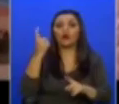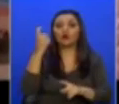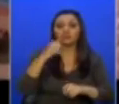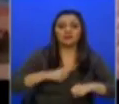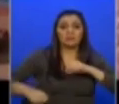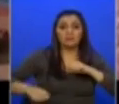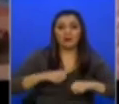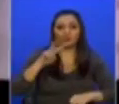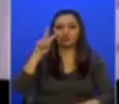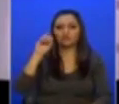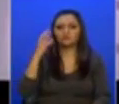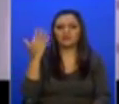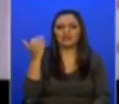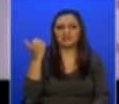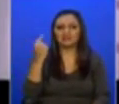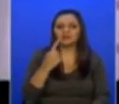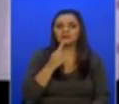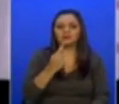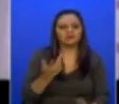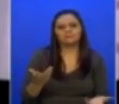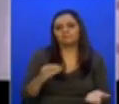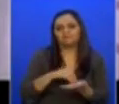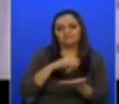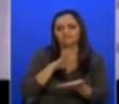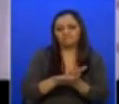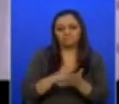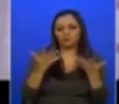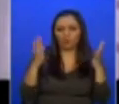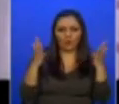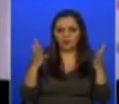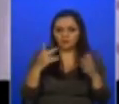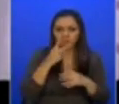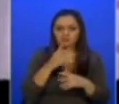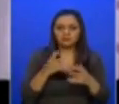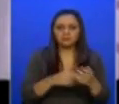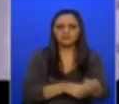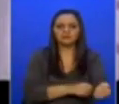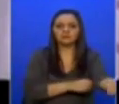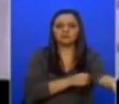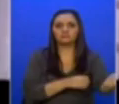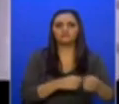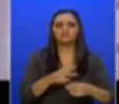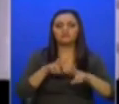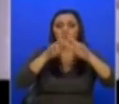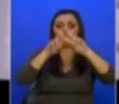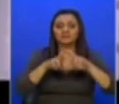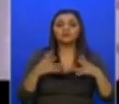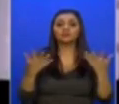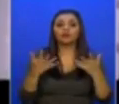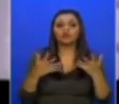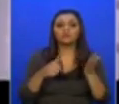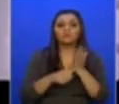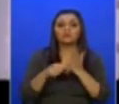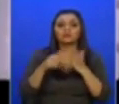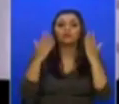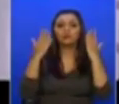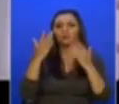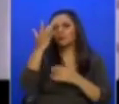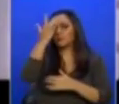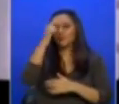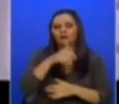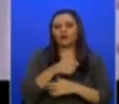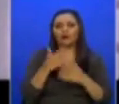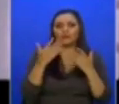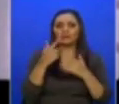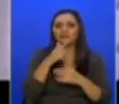de mayo del 2015. Realmente eso no está previsto dentro de las obras para eh para realizar en la provincia por parte del Ministerio de Transporte, porque